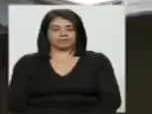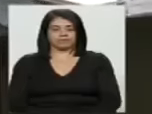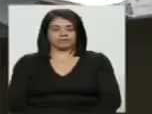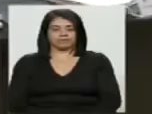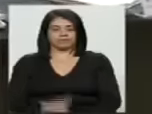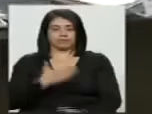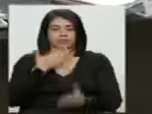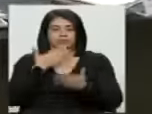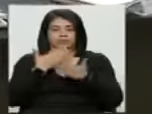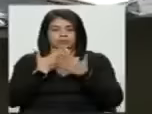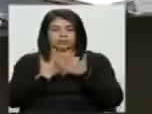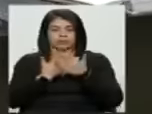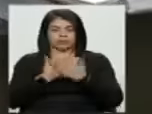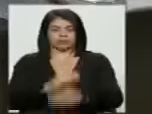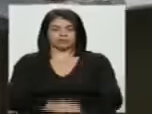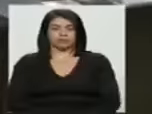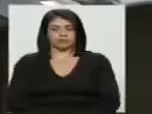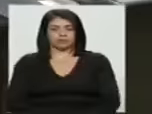Gracias,